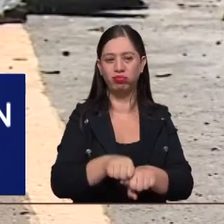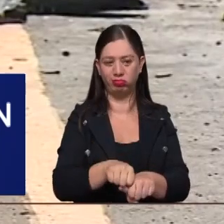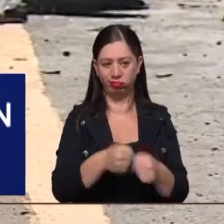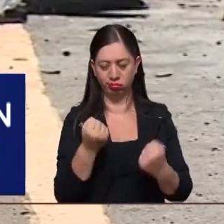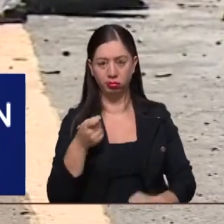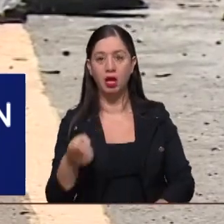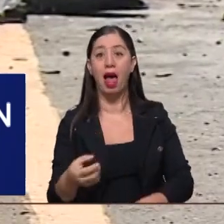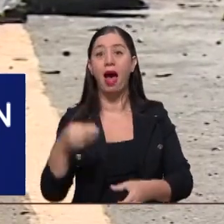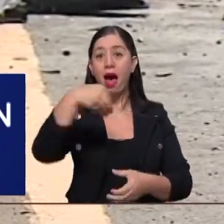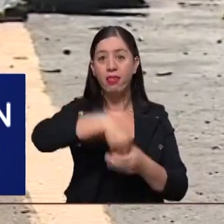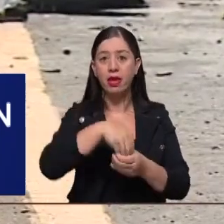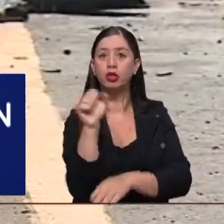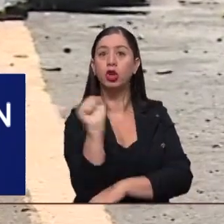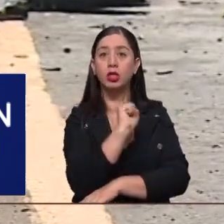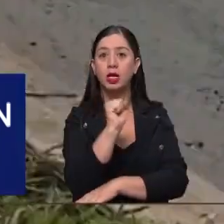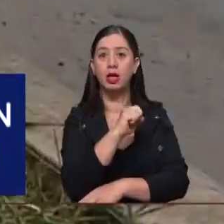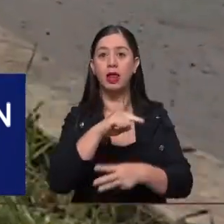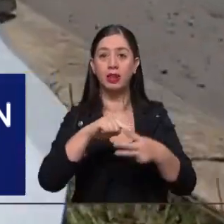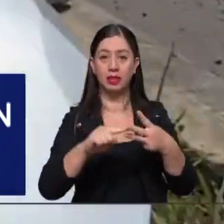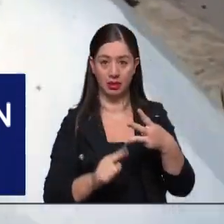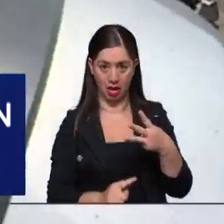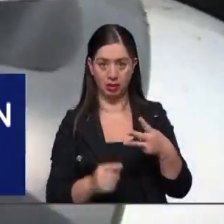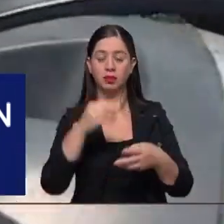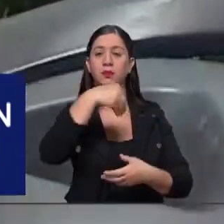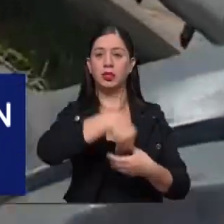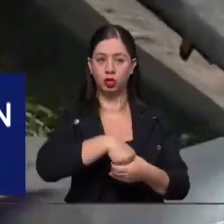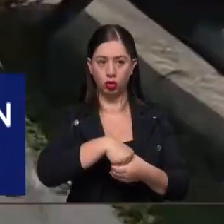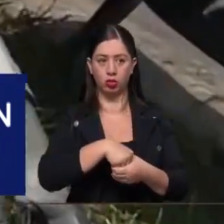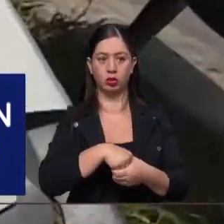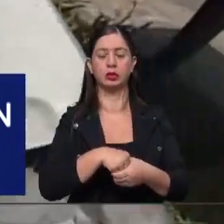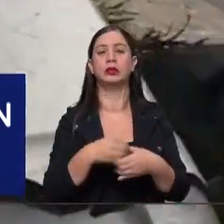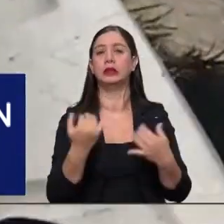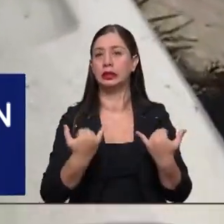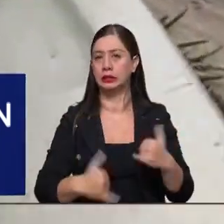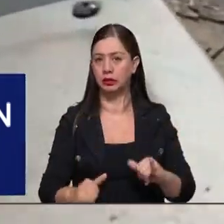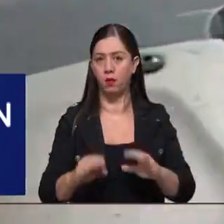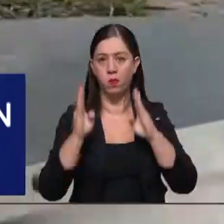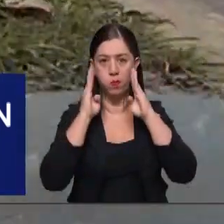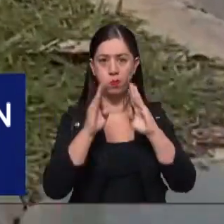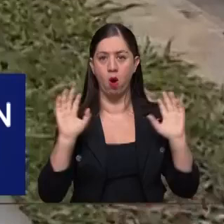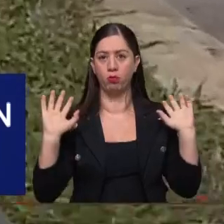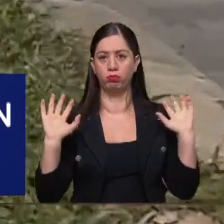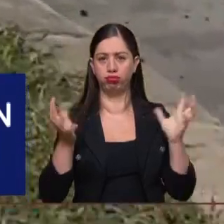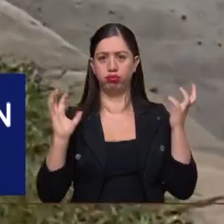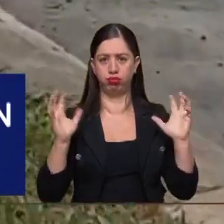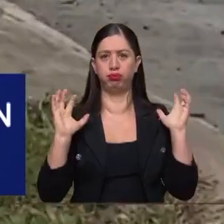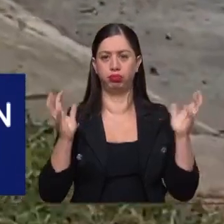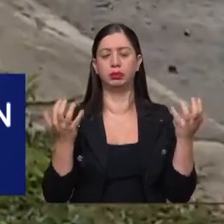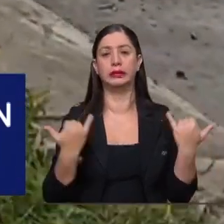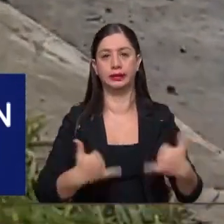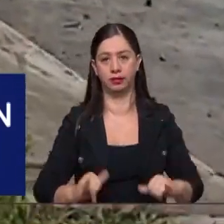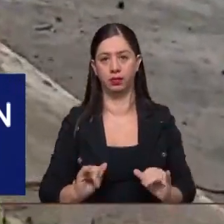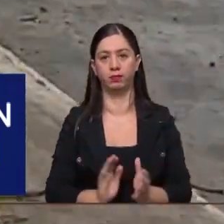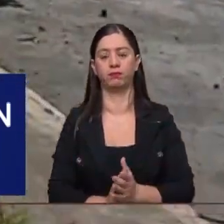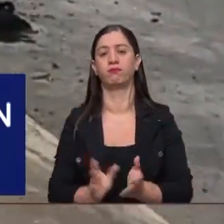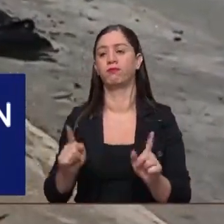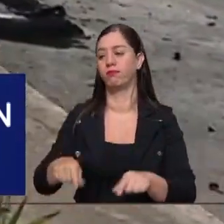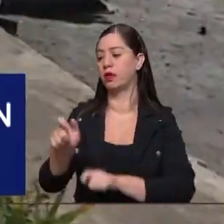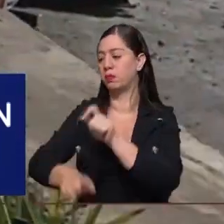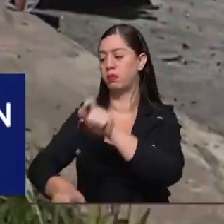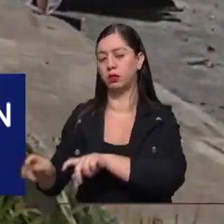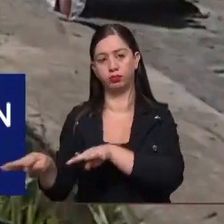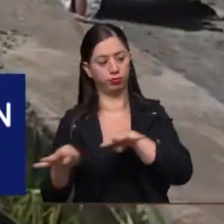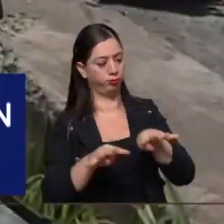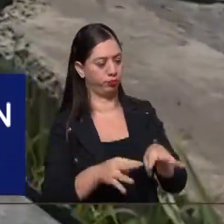parecer, dentro del vehículo iban tres ocupantes, quienes fueron atendidos por ambulancias, pero según le informaron también habitantes